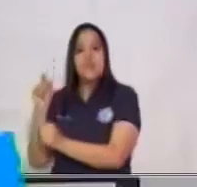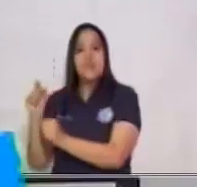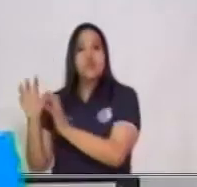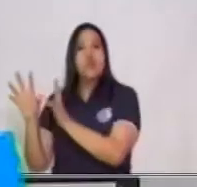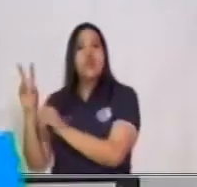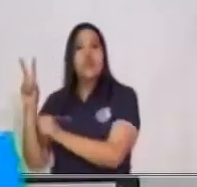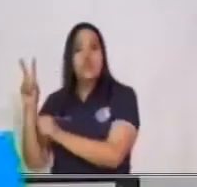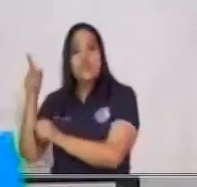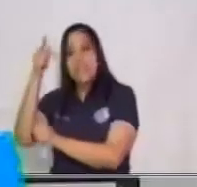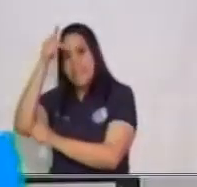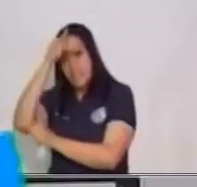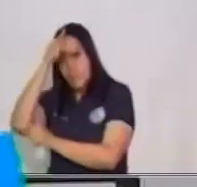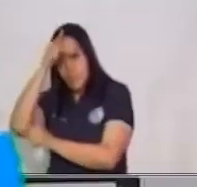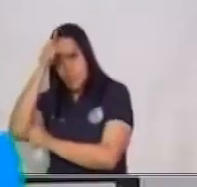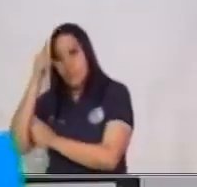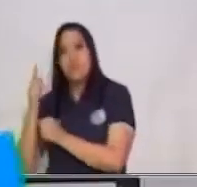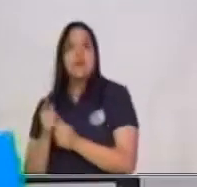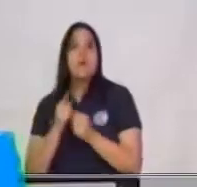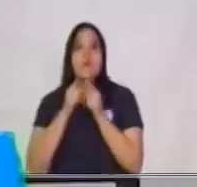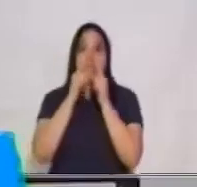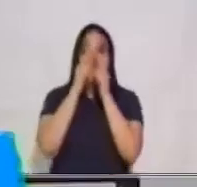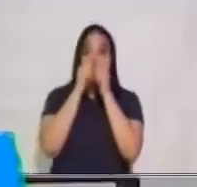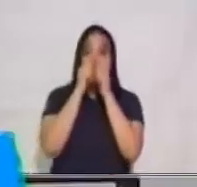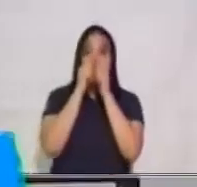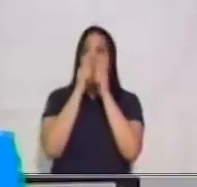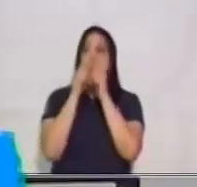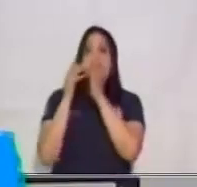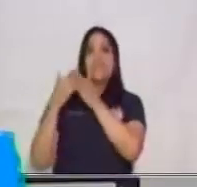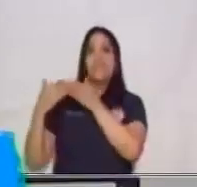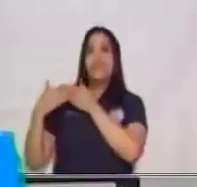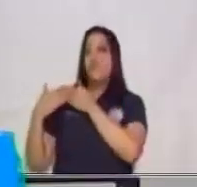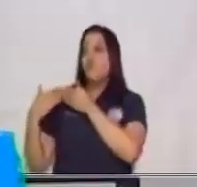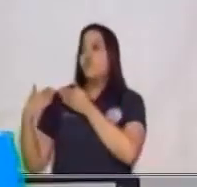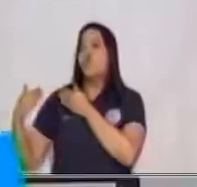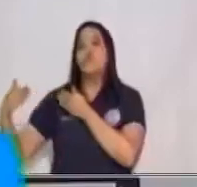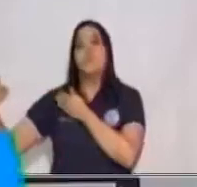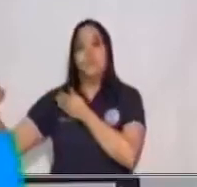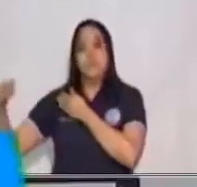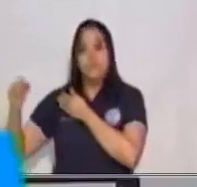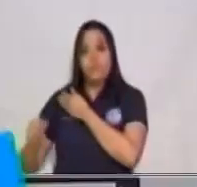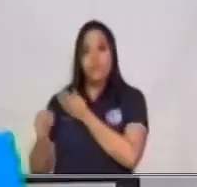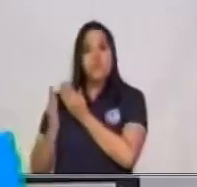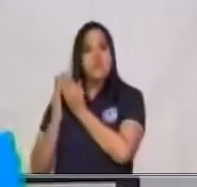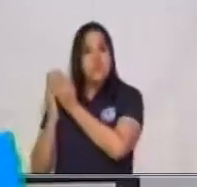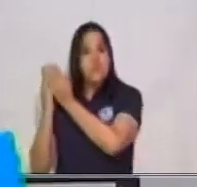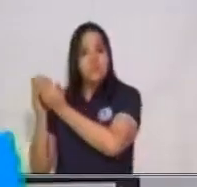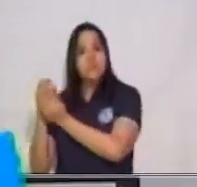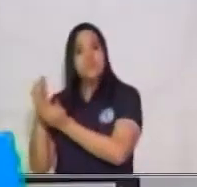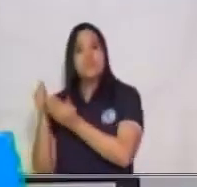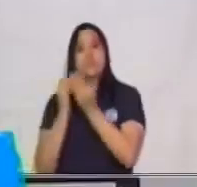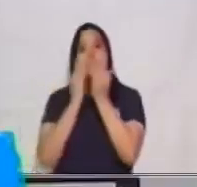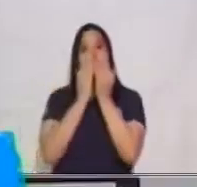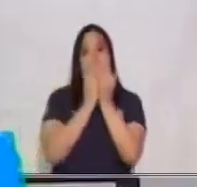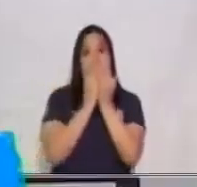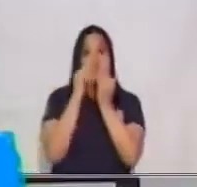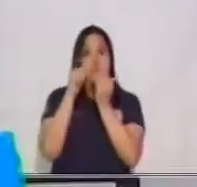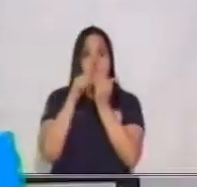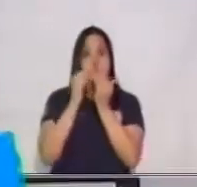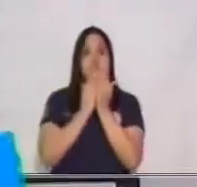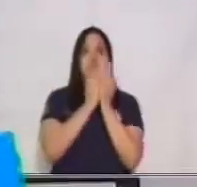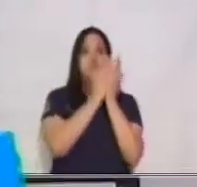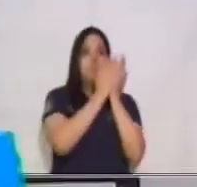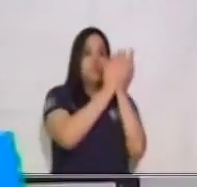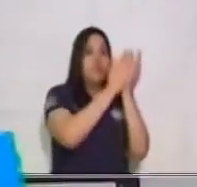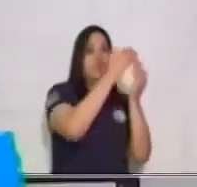111.12 kilómetros. Ese es el tamaño del triángulo acá. Y del otro lado, este barco